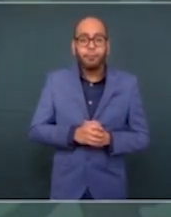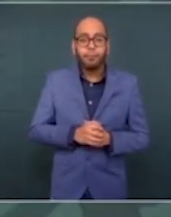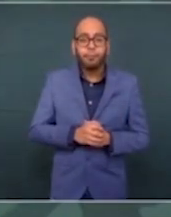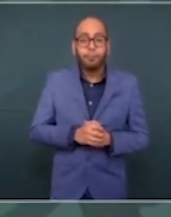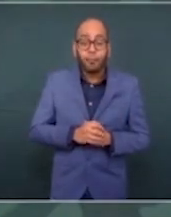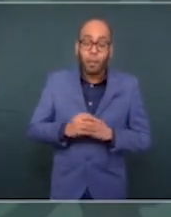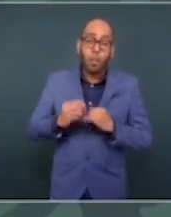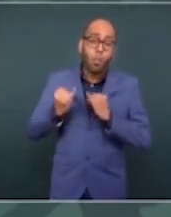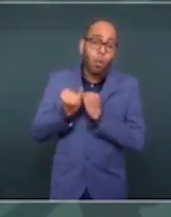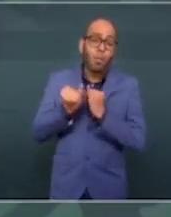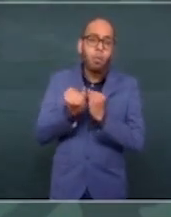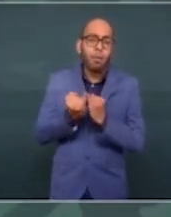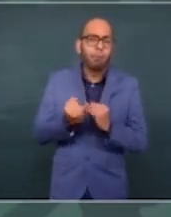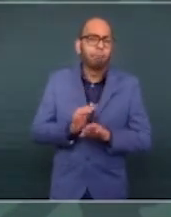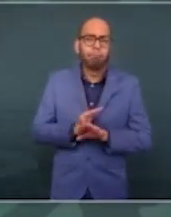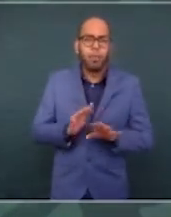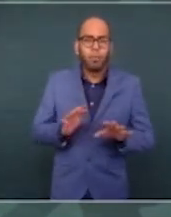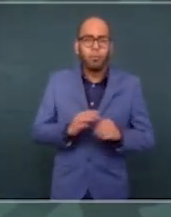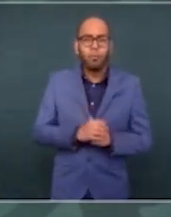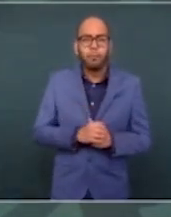lo mismo.